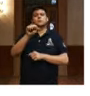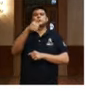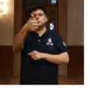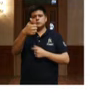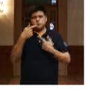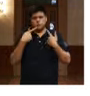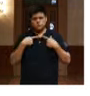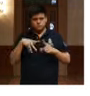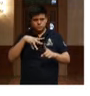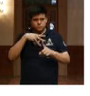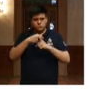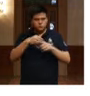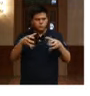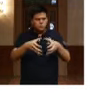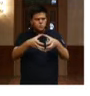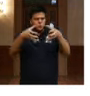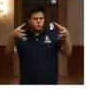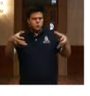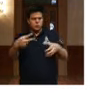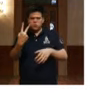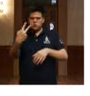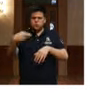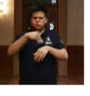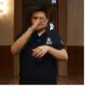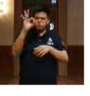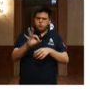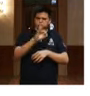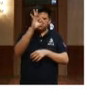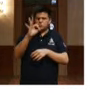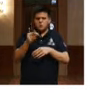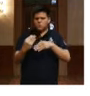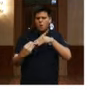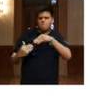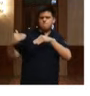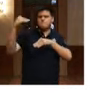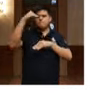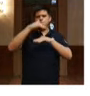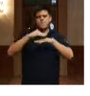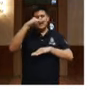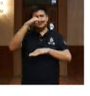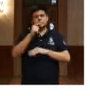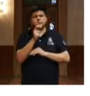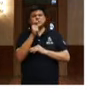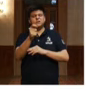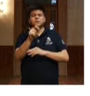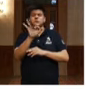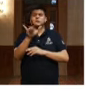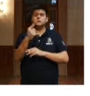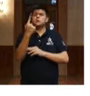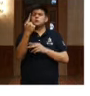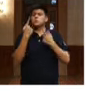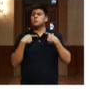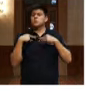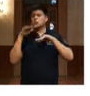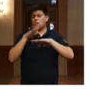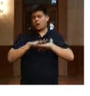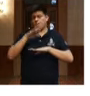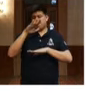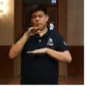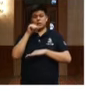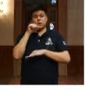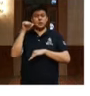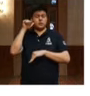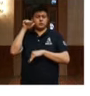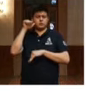2.166 casos con un incremento del 2%, que son 51 casos más que el día